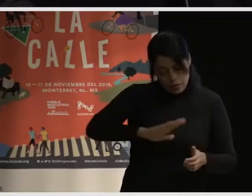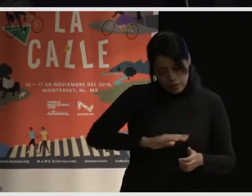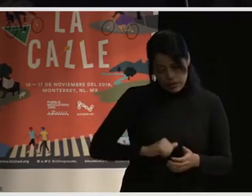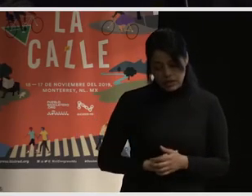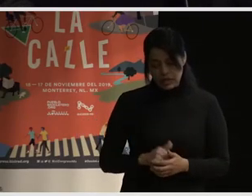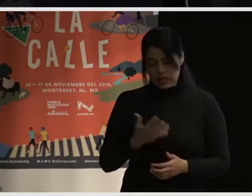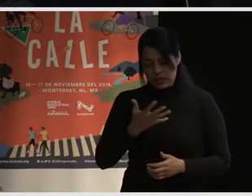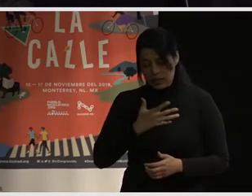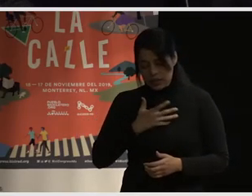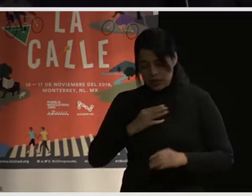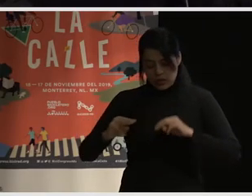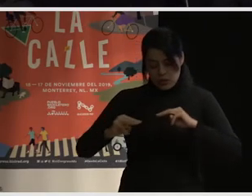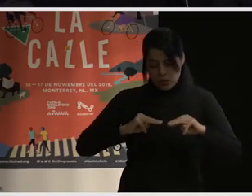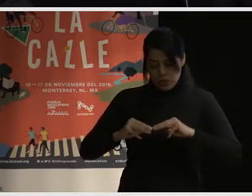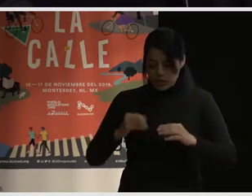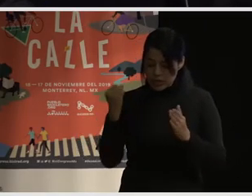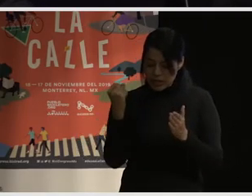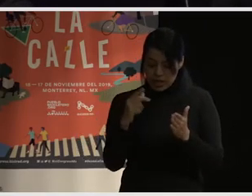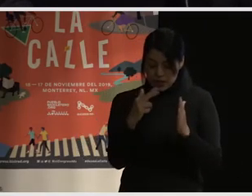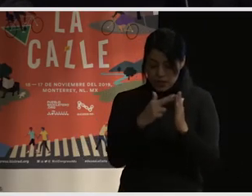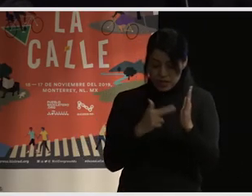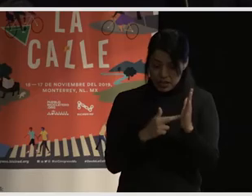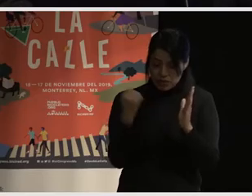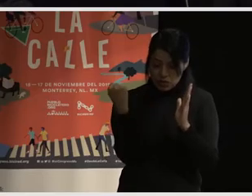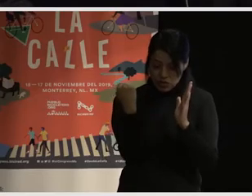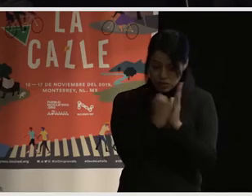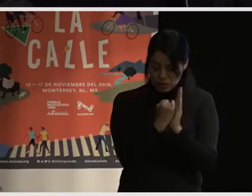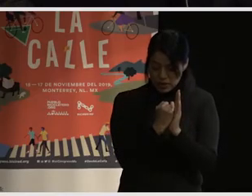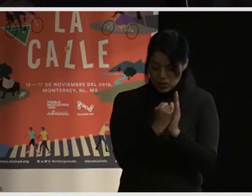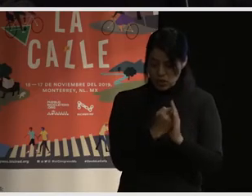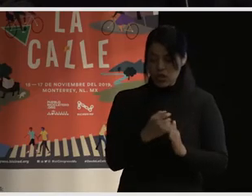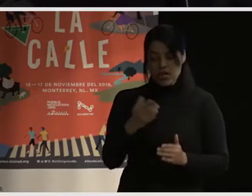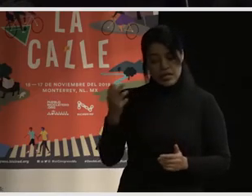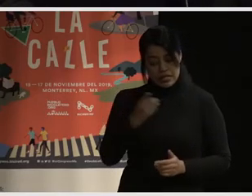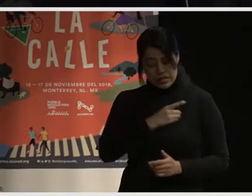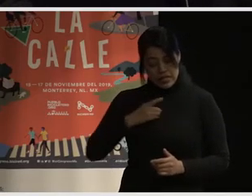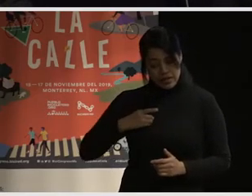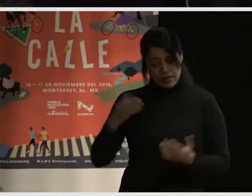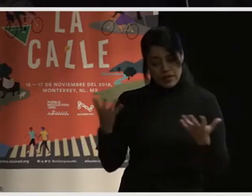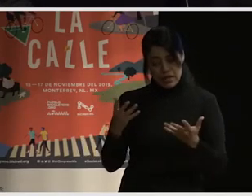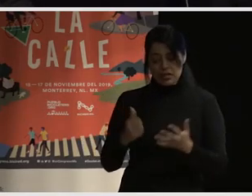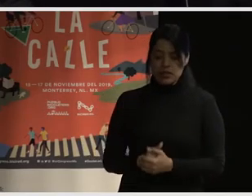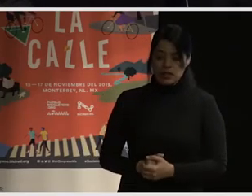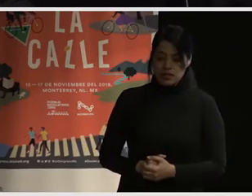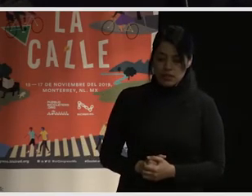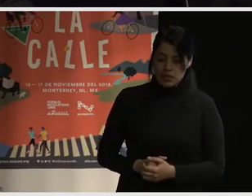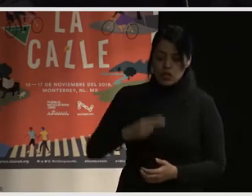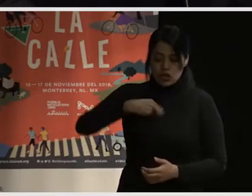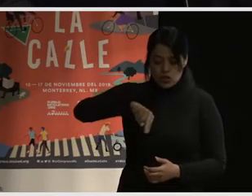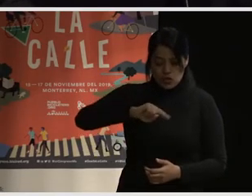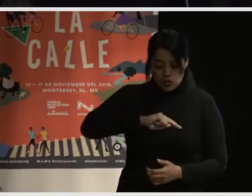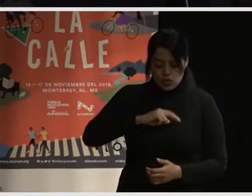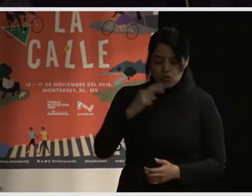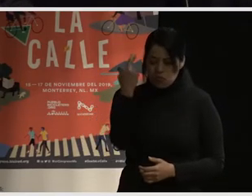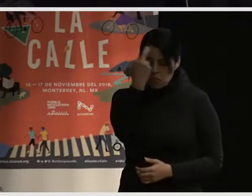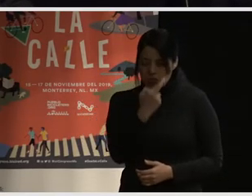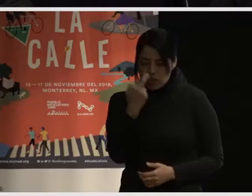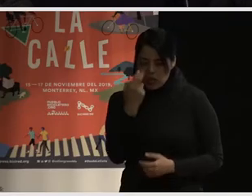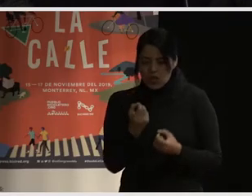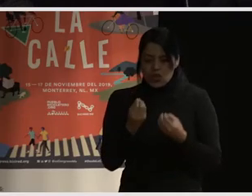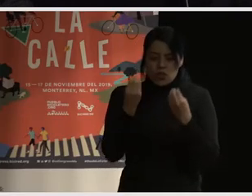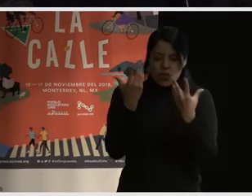tiene criterios ya de movilidad de impresos tendrás que hacer tal o cual cosa nos hicimos un análisis de cuánto dinero